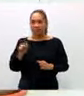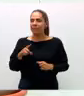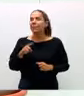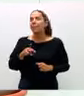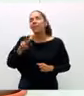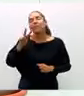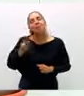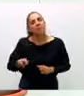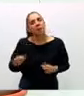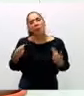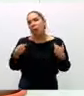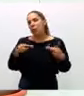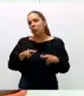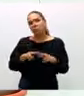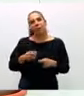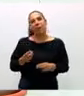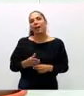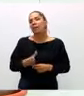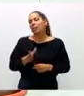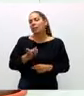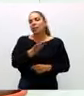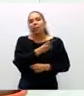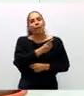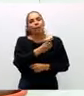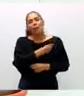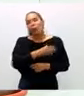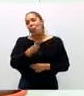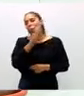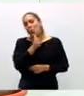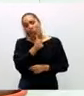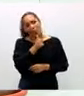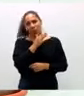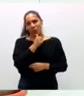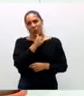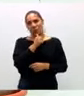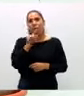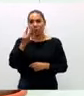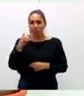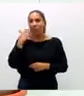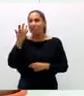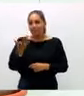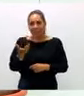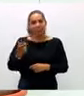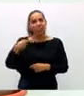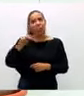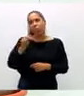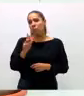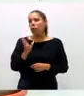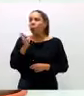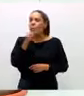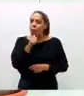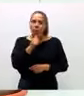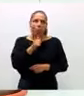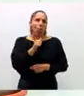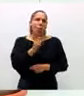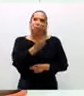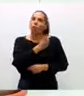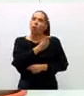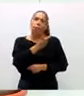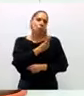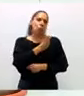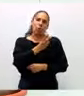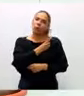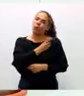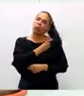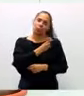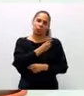no podemos con todo, aunque tengamos a veces la disposición de ayudar a nuestras y a nuestros alumnos. También por acá un comentario muy